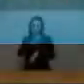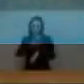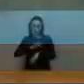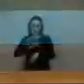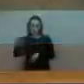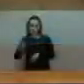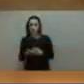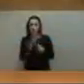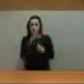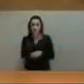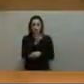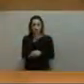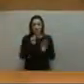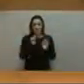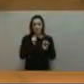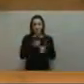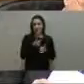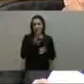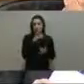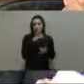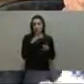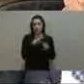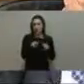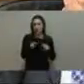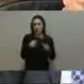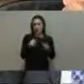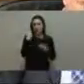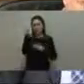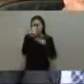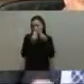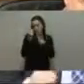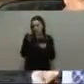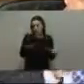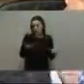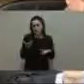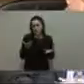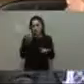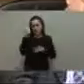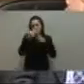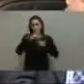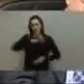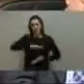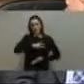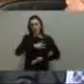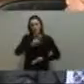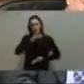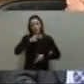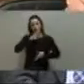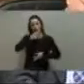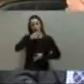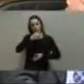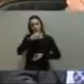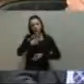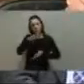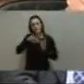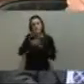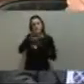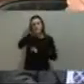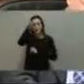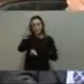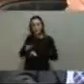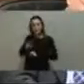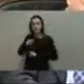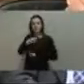Sí, a nivel introductorio, pero más que nada por una cosa que la verdad que creo que el único que está capacitado para hablar de ella pues sería el señor